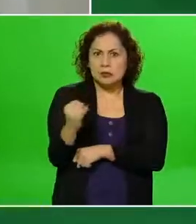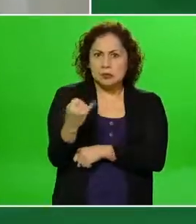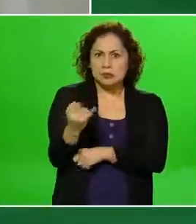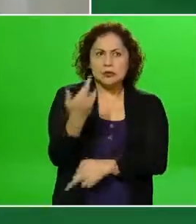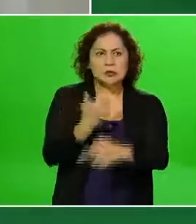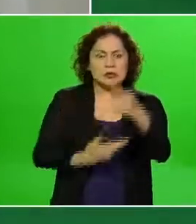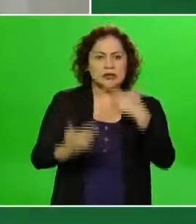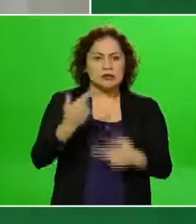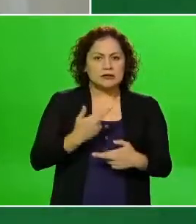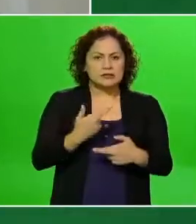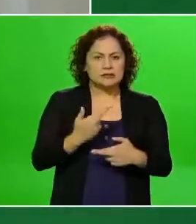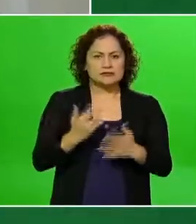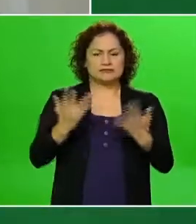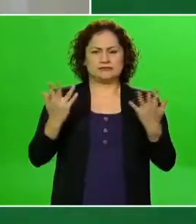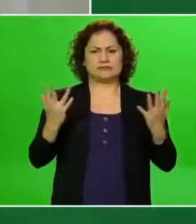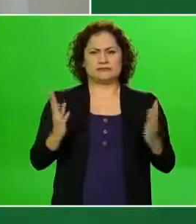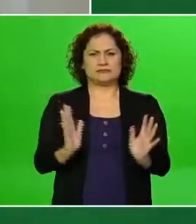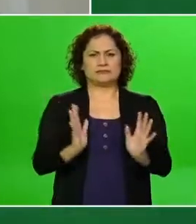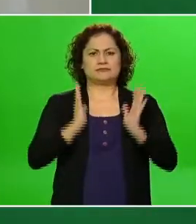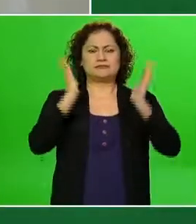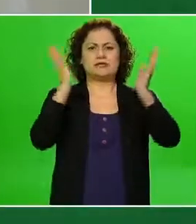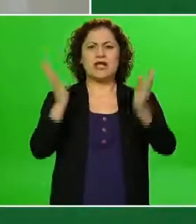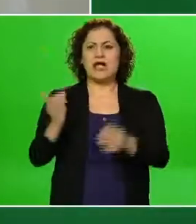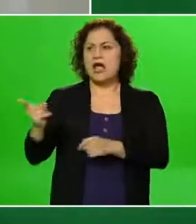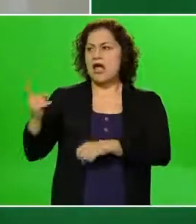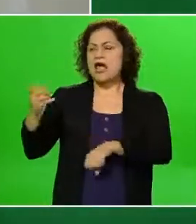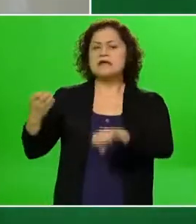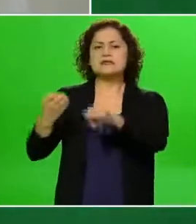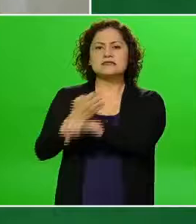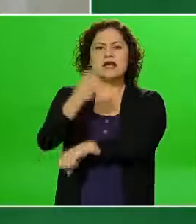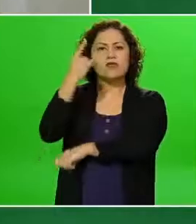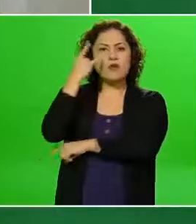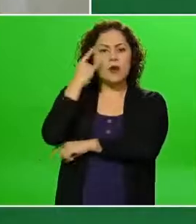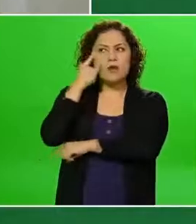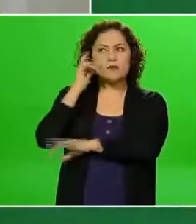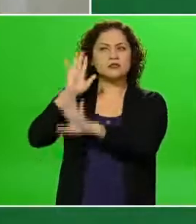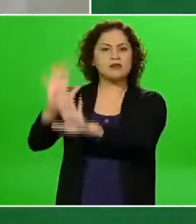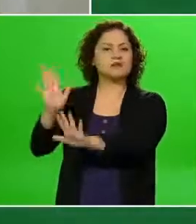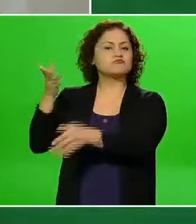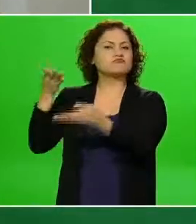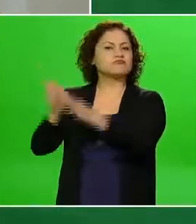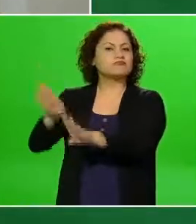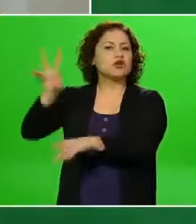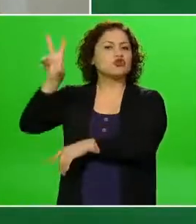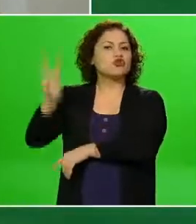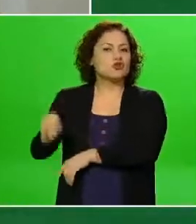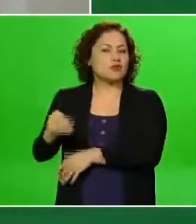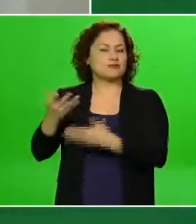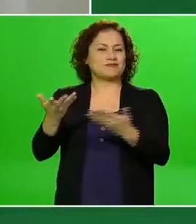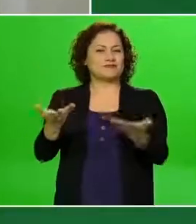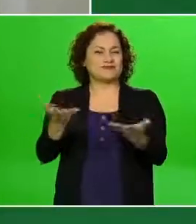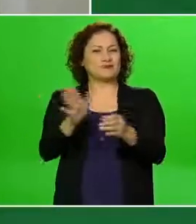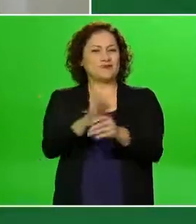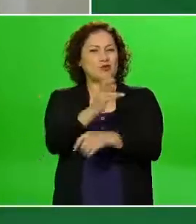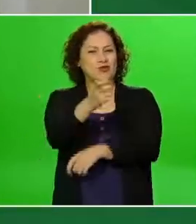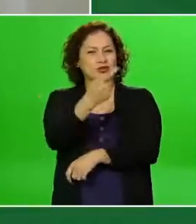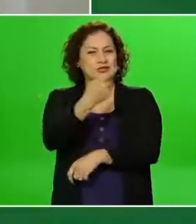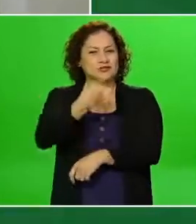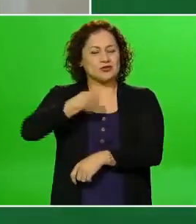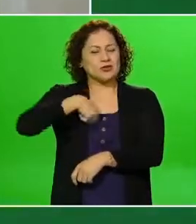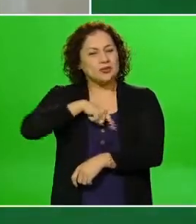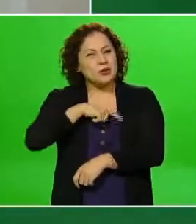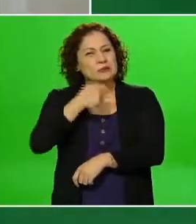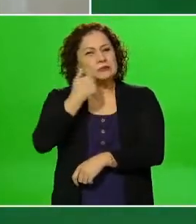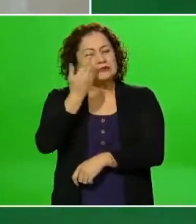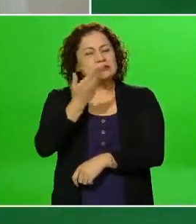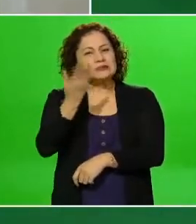Campeche pasa semáforo amarillo y no, entonces van de vuelta. Entonces la pregunta más bien es, si nos pueden